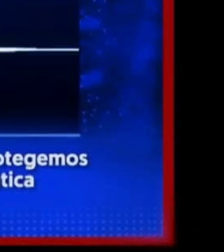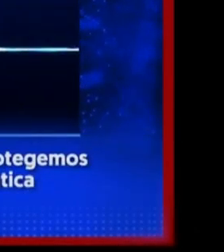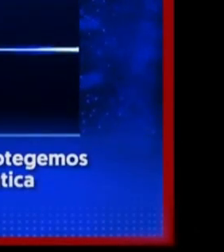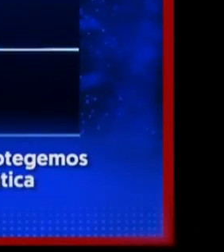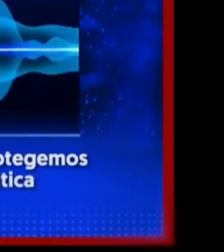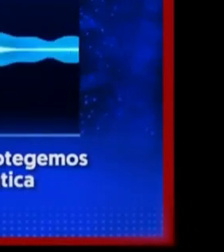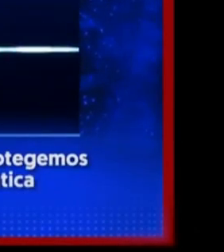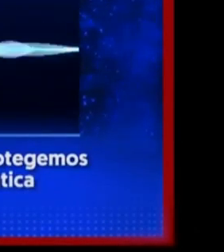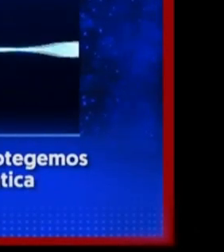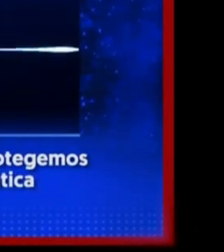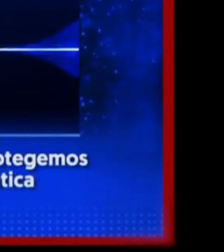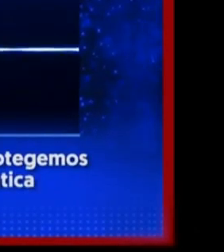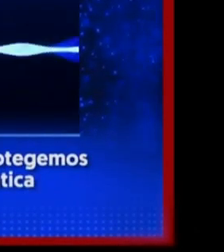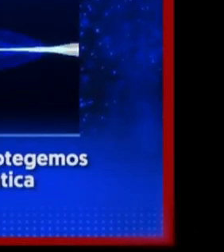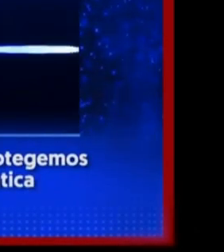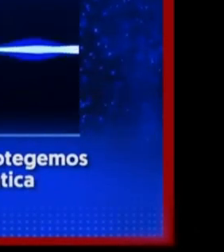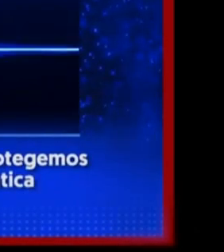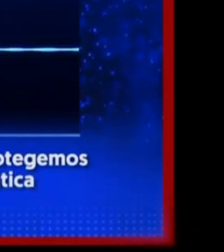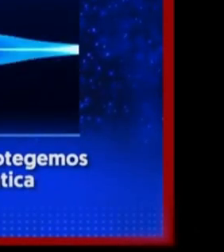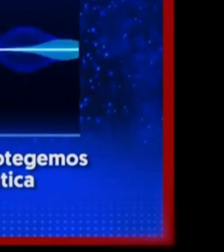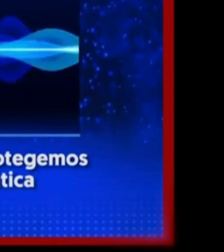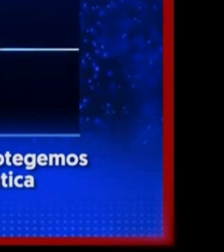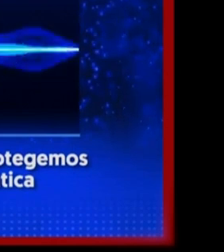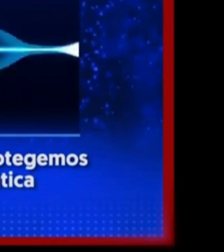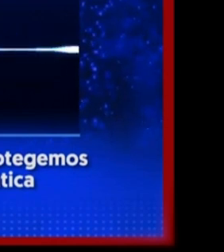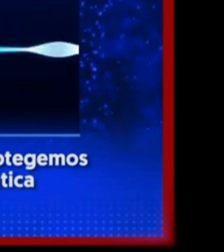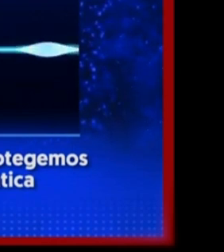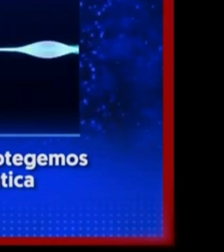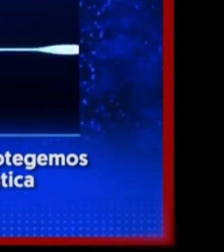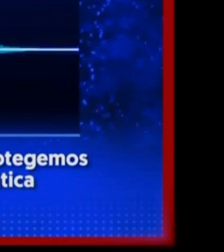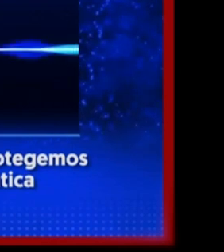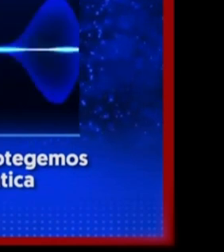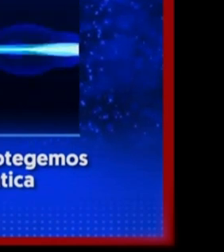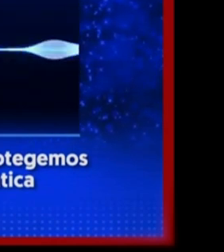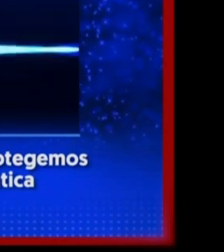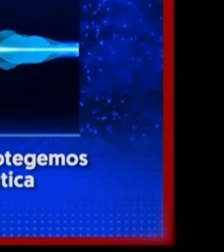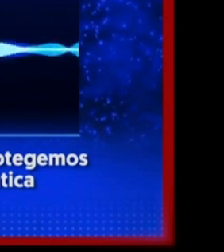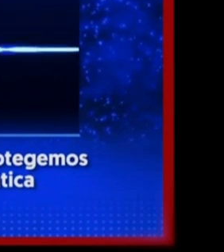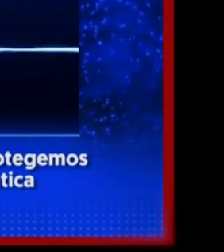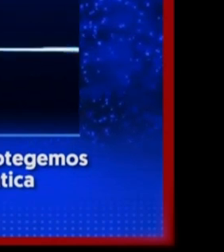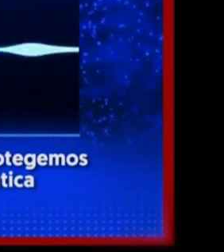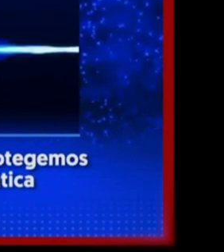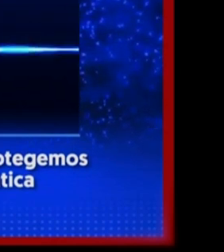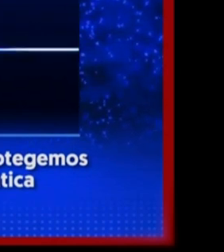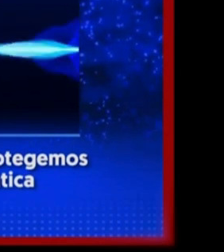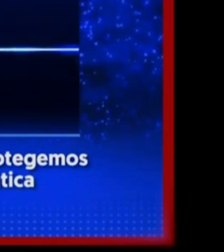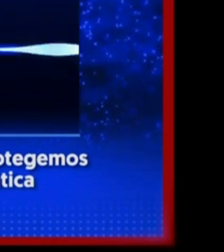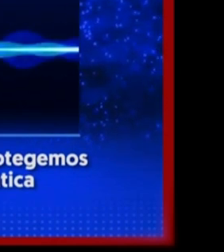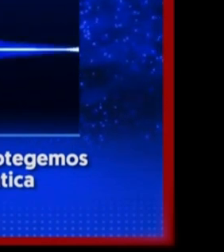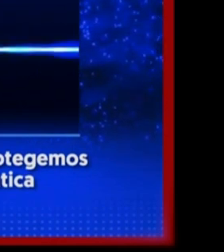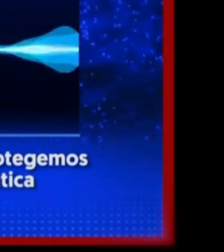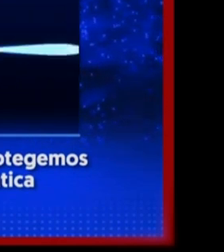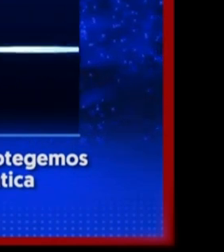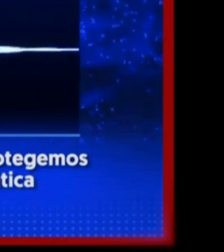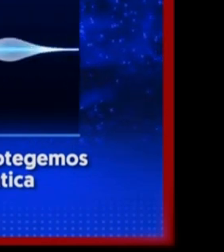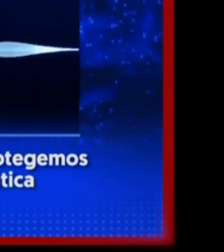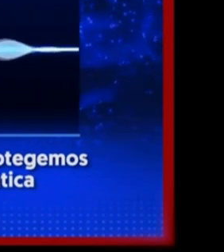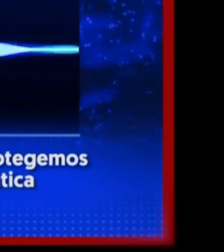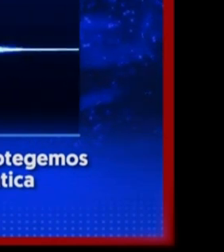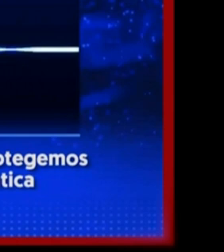es proteger la democracia. Si protegemos la democracia, si evitamos